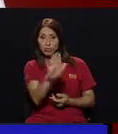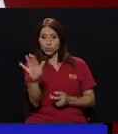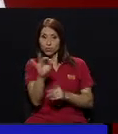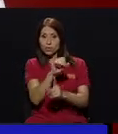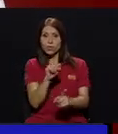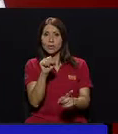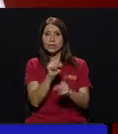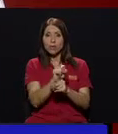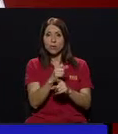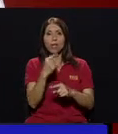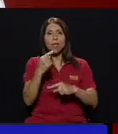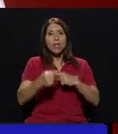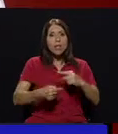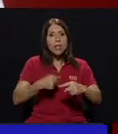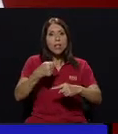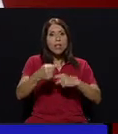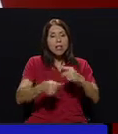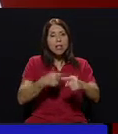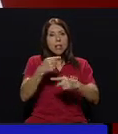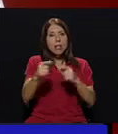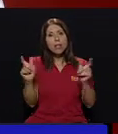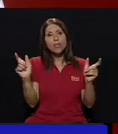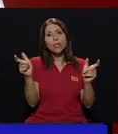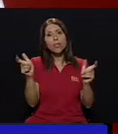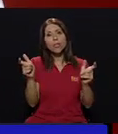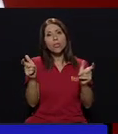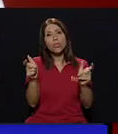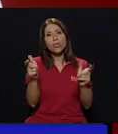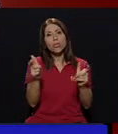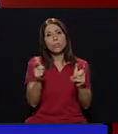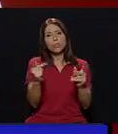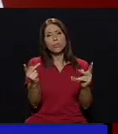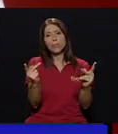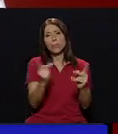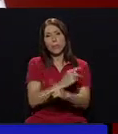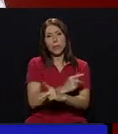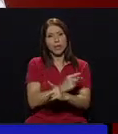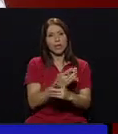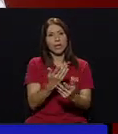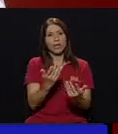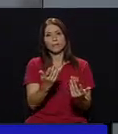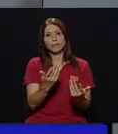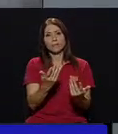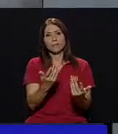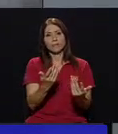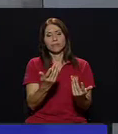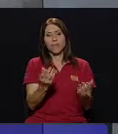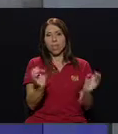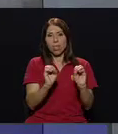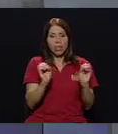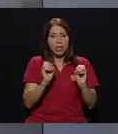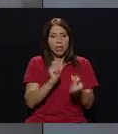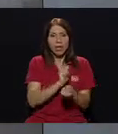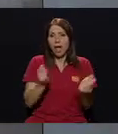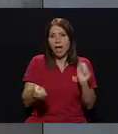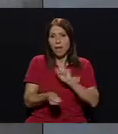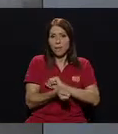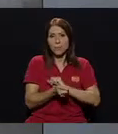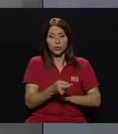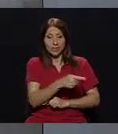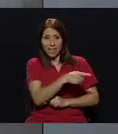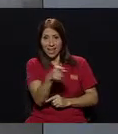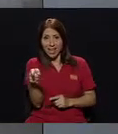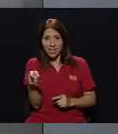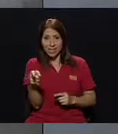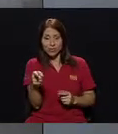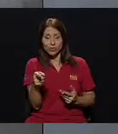situación que ellos tengan siga empeorando, aunado, digamos, a lo que mencionaba don Johan, que no se realizan